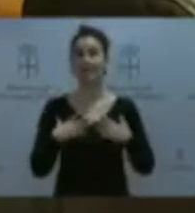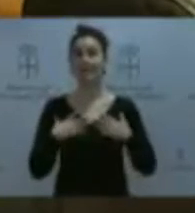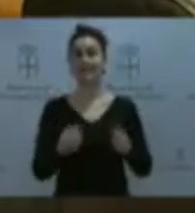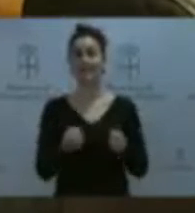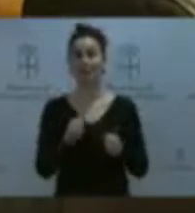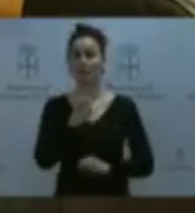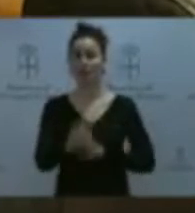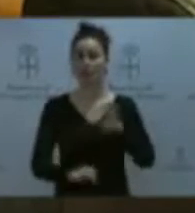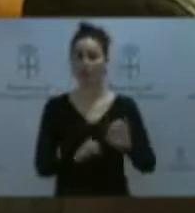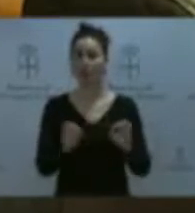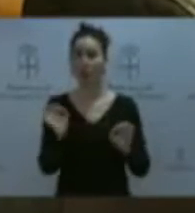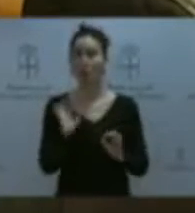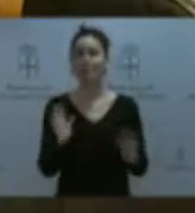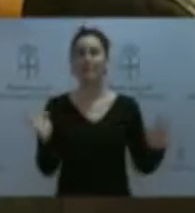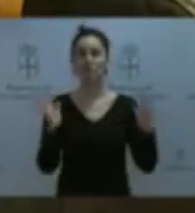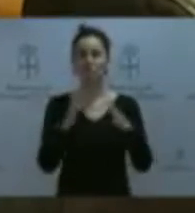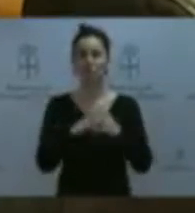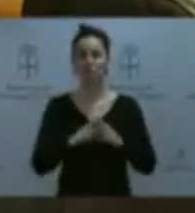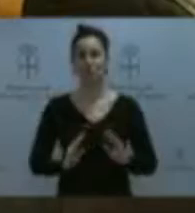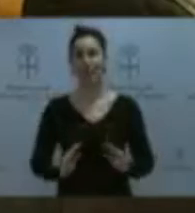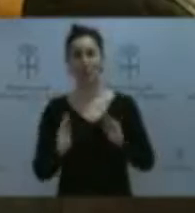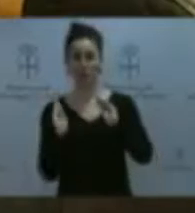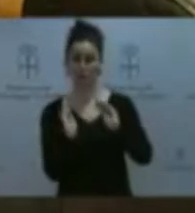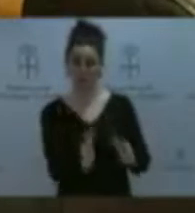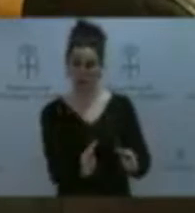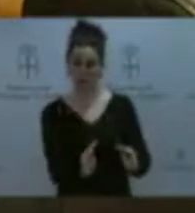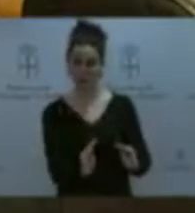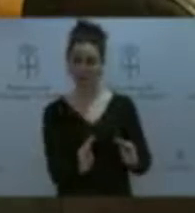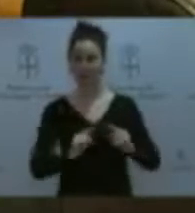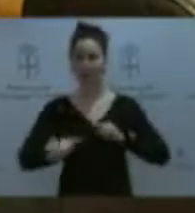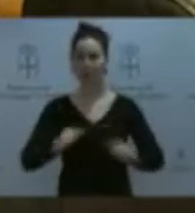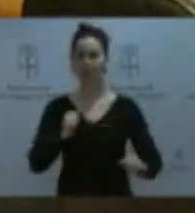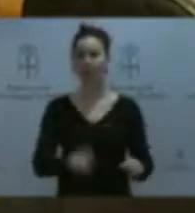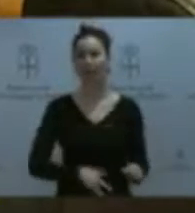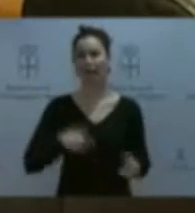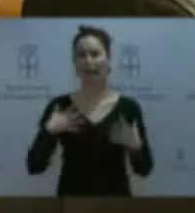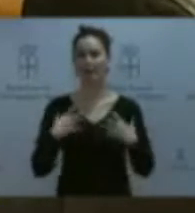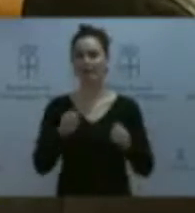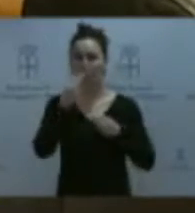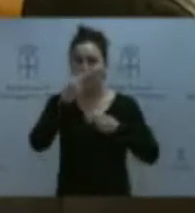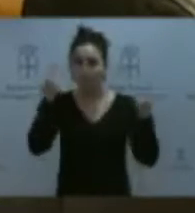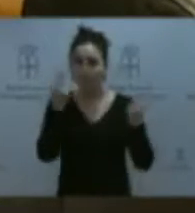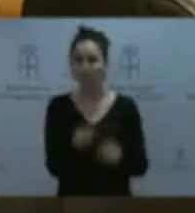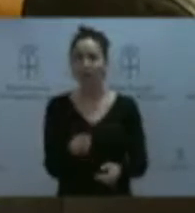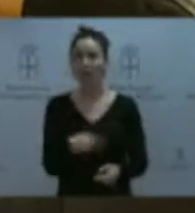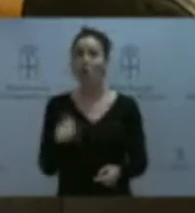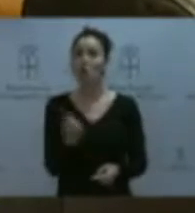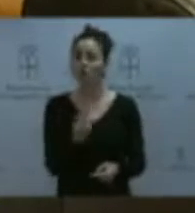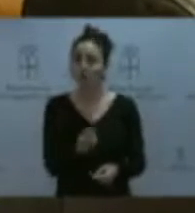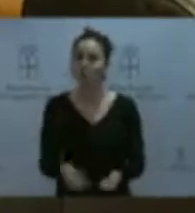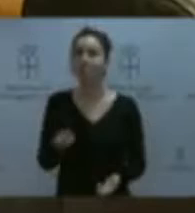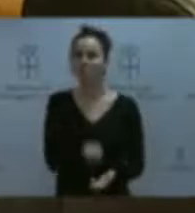correspondiente, la Dirección General de Salud Pública, insistimos en que no tiene